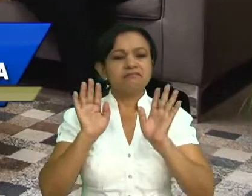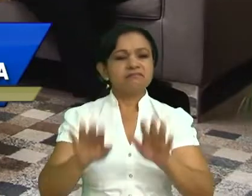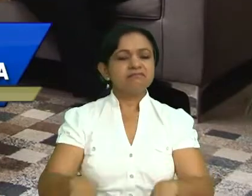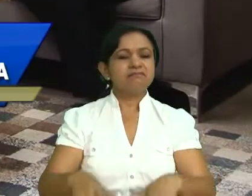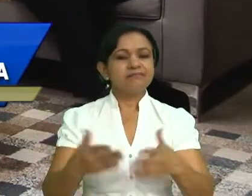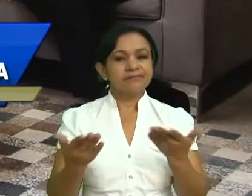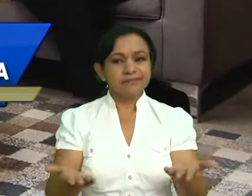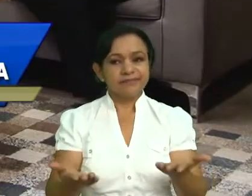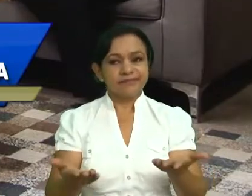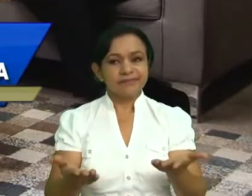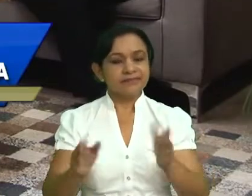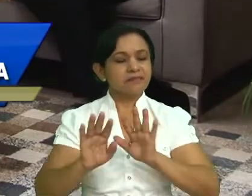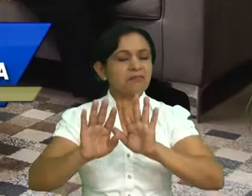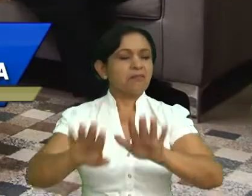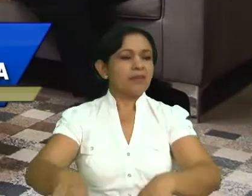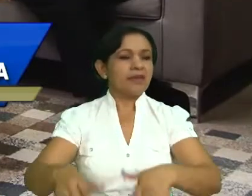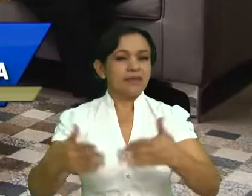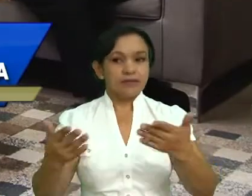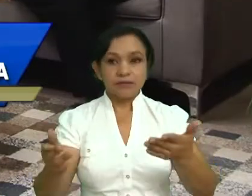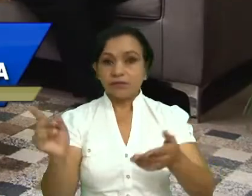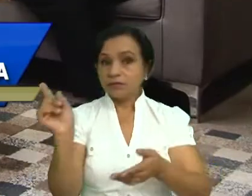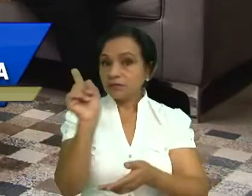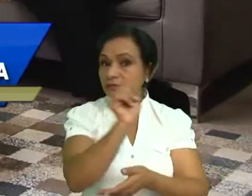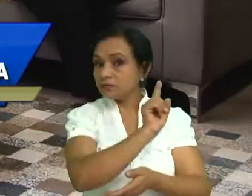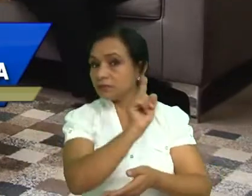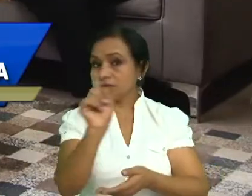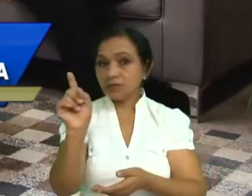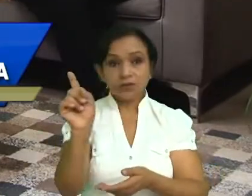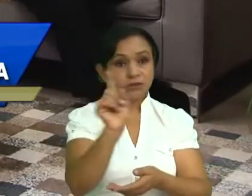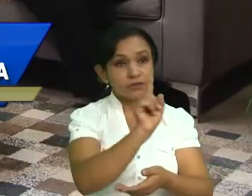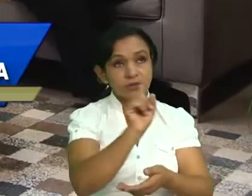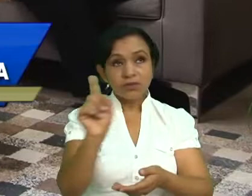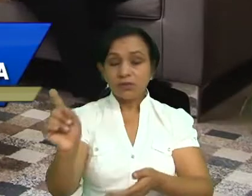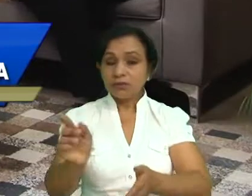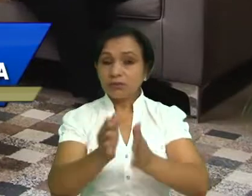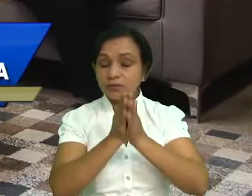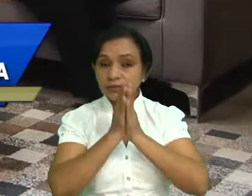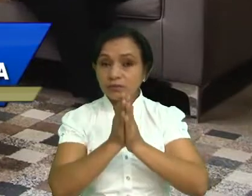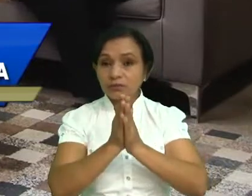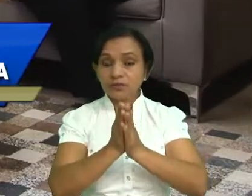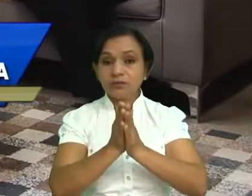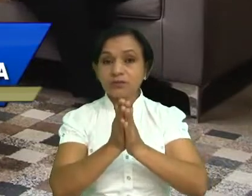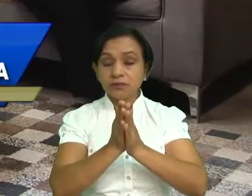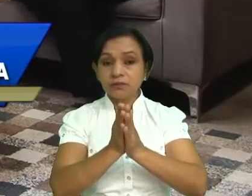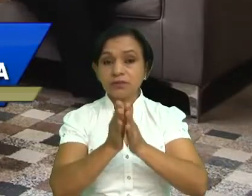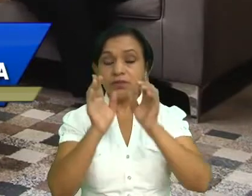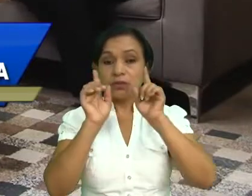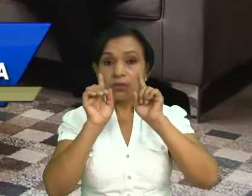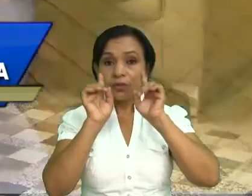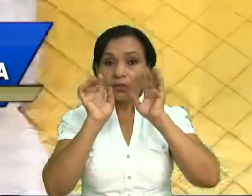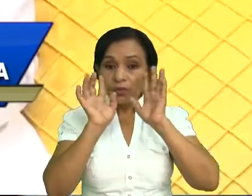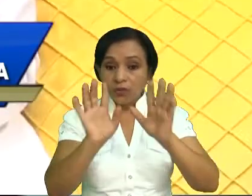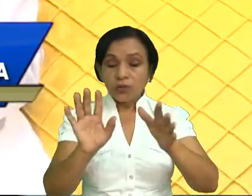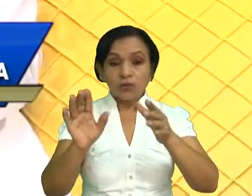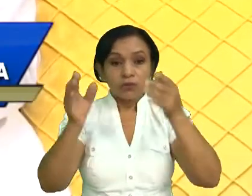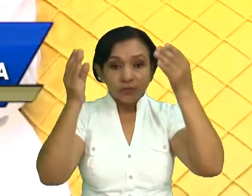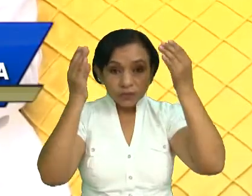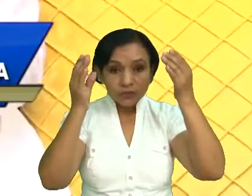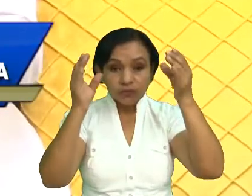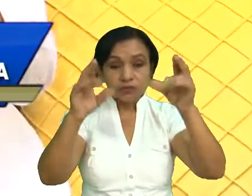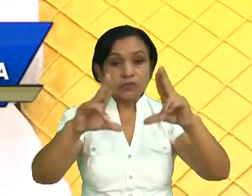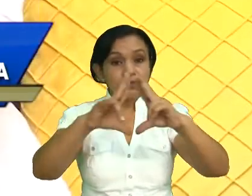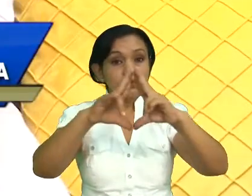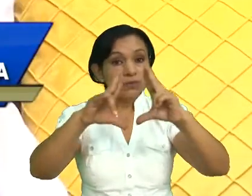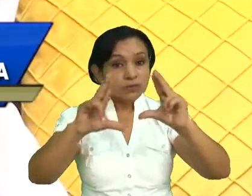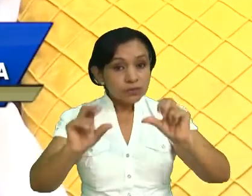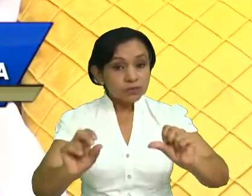prevención. Bajamos las medidas de prevención. No debemos de bajar las medidas de prevención. Ya deben de ser parte de nuestra cultura como